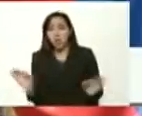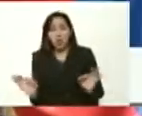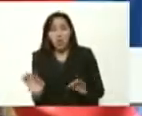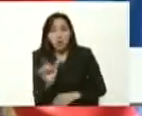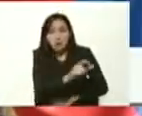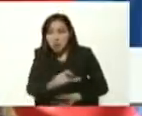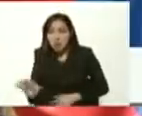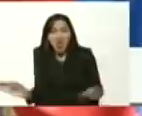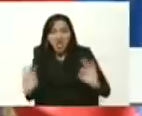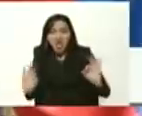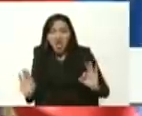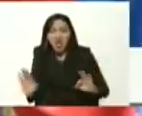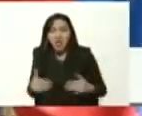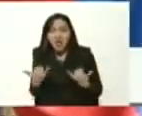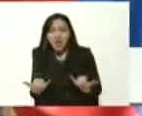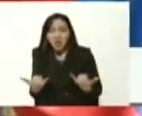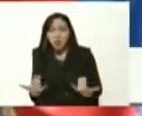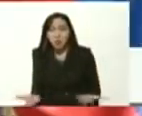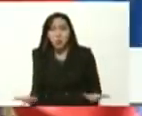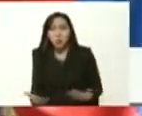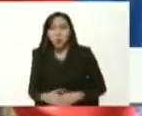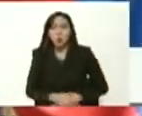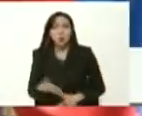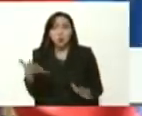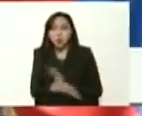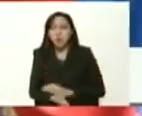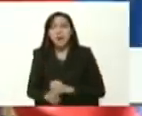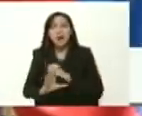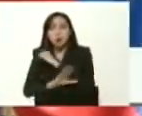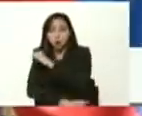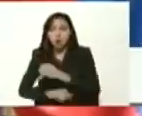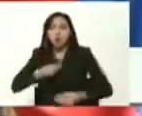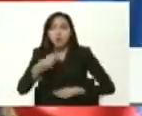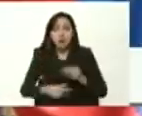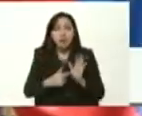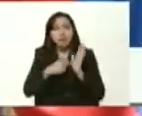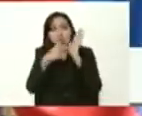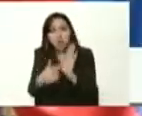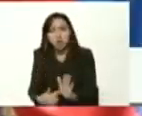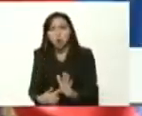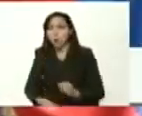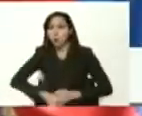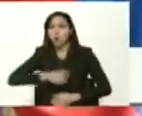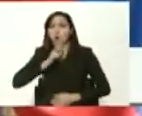tiene en este tipo de hechos tan aborrecibles.